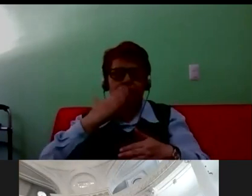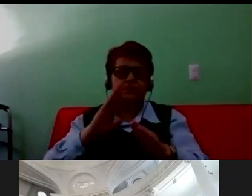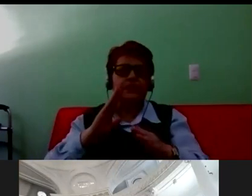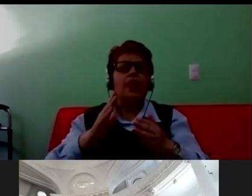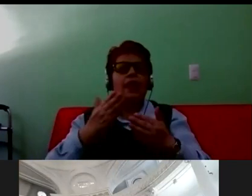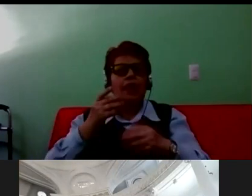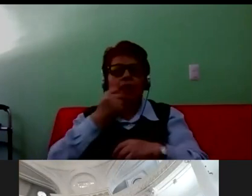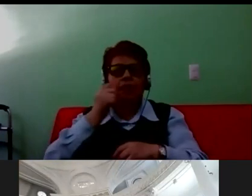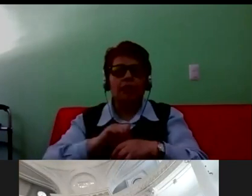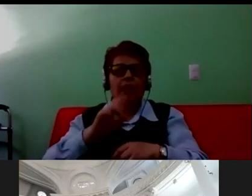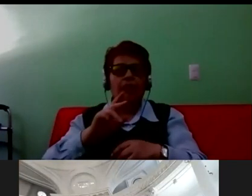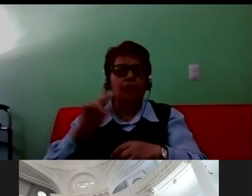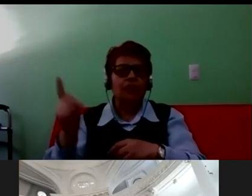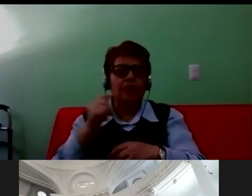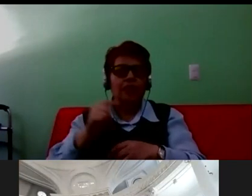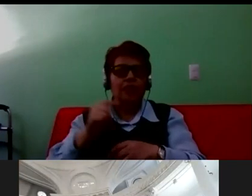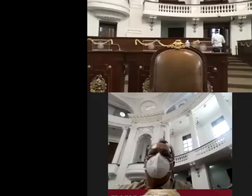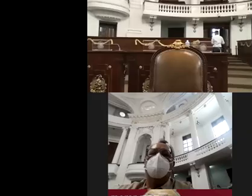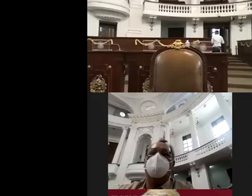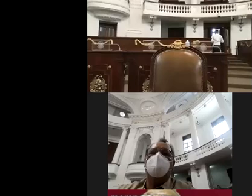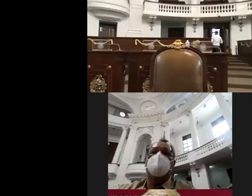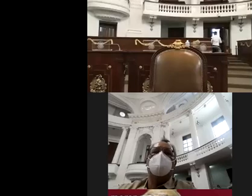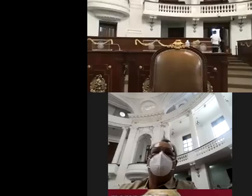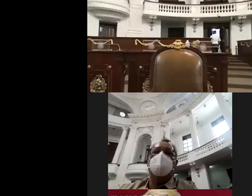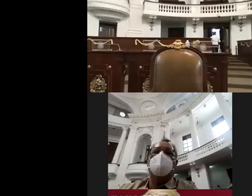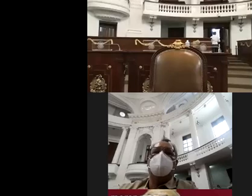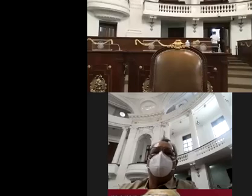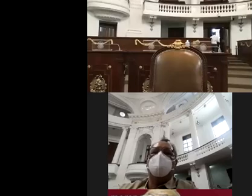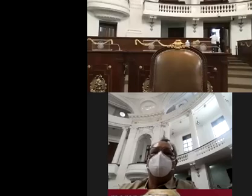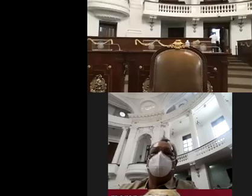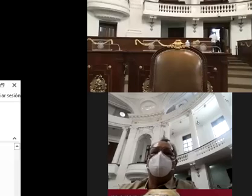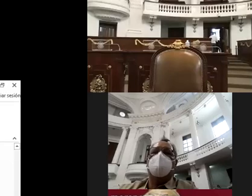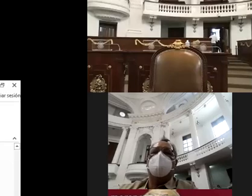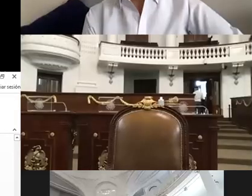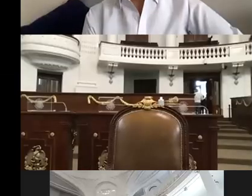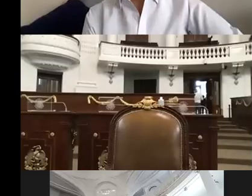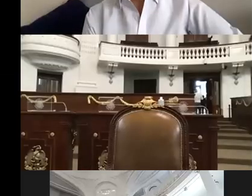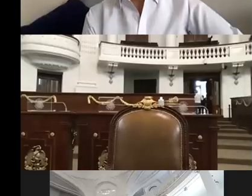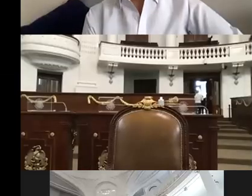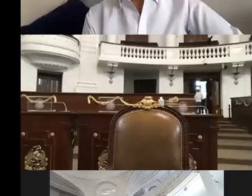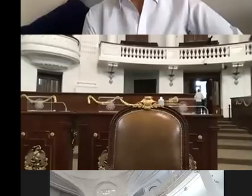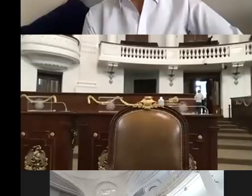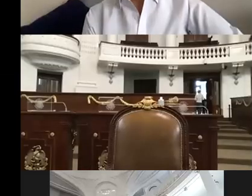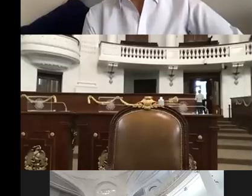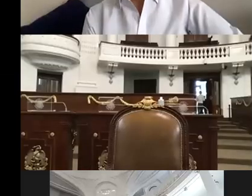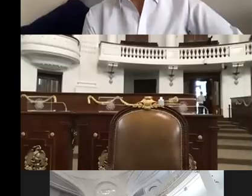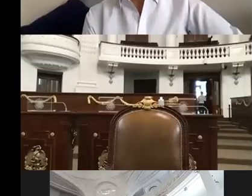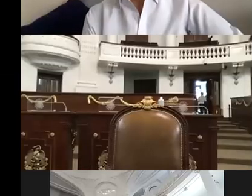al secretario técnico si puede poner en la pantalla el resultado de la votación para corroborar.